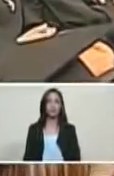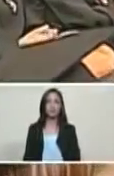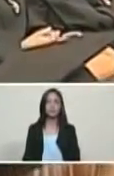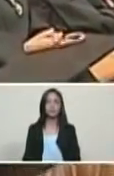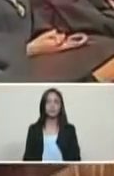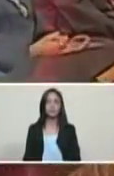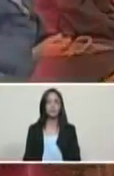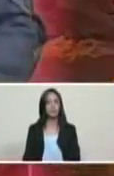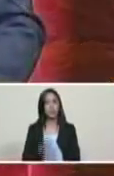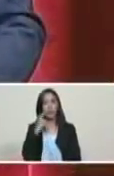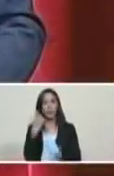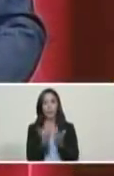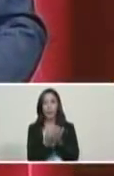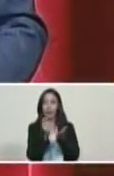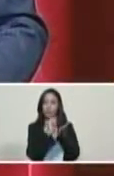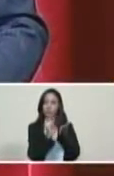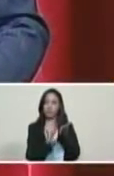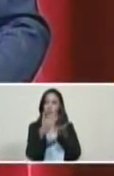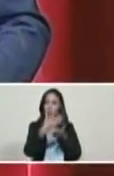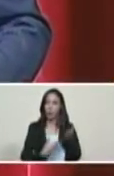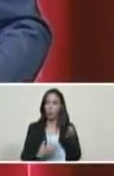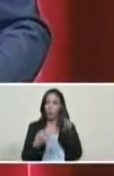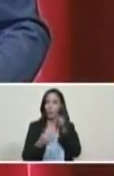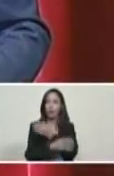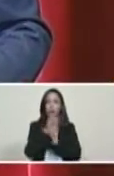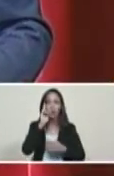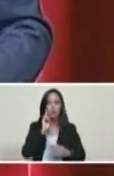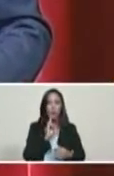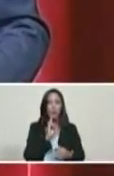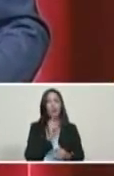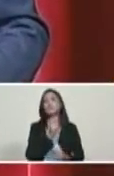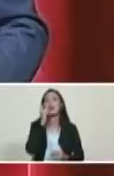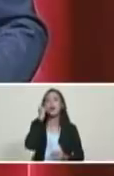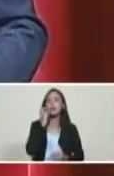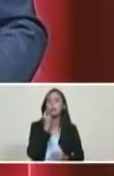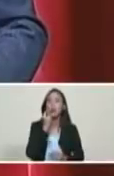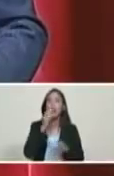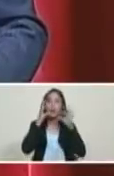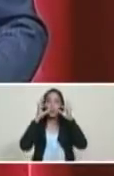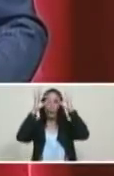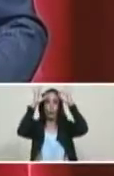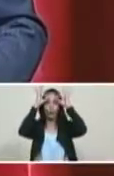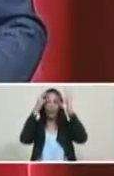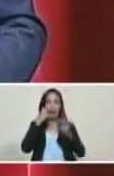Y quien vea los escritos de Bolívar, de Sucre, de Simón Rodríguez, de entonces,